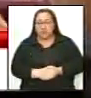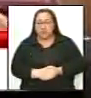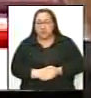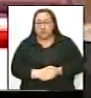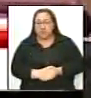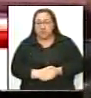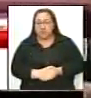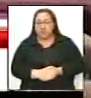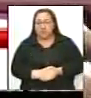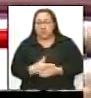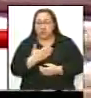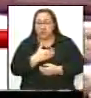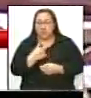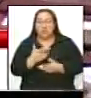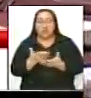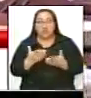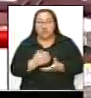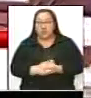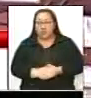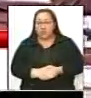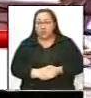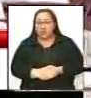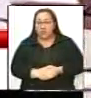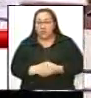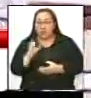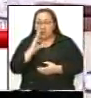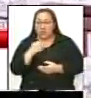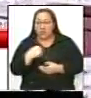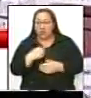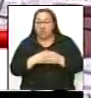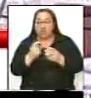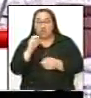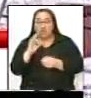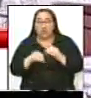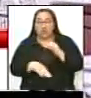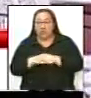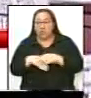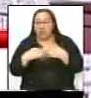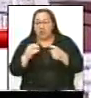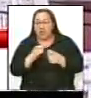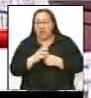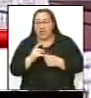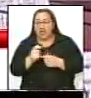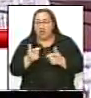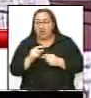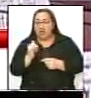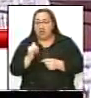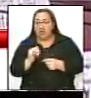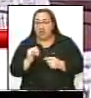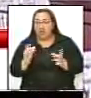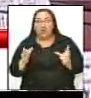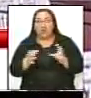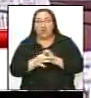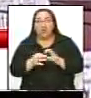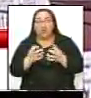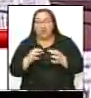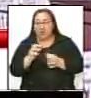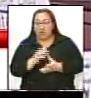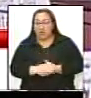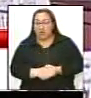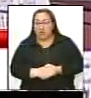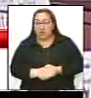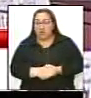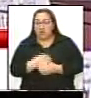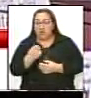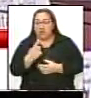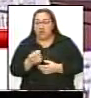Presidente, esa es una medida que busca tener un monto máximo para poder hacer las garantías cuando hay una asociación público-privada. Pero hay que entender